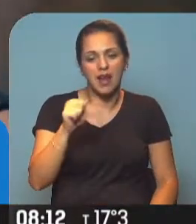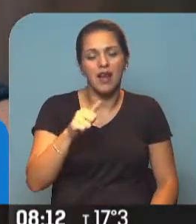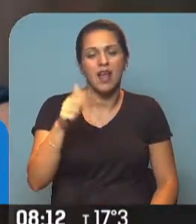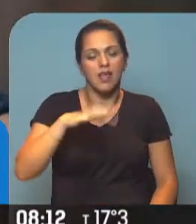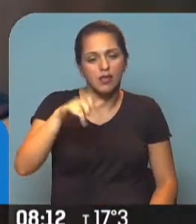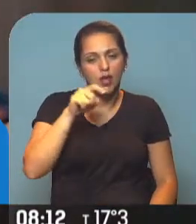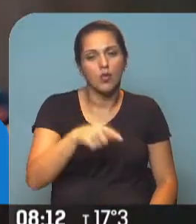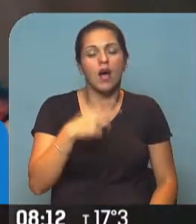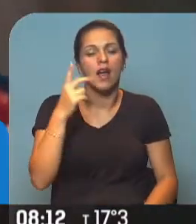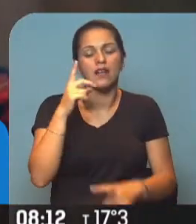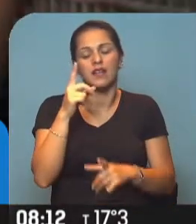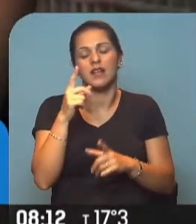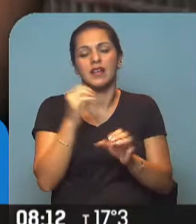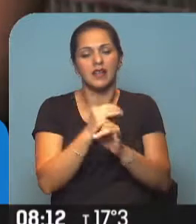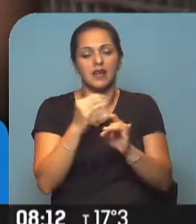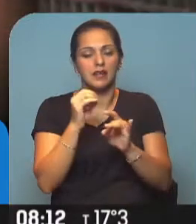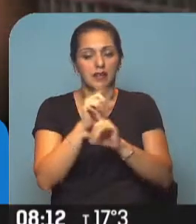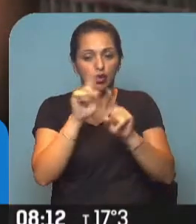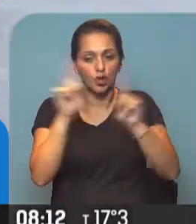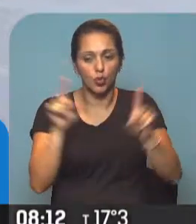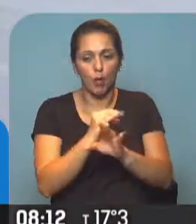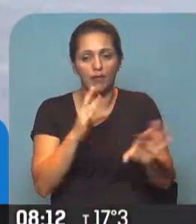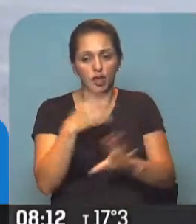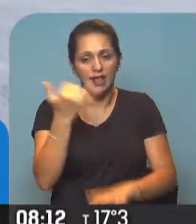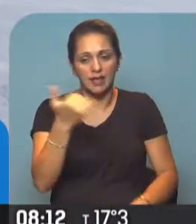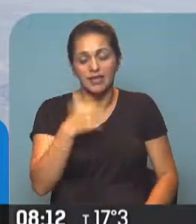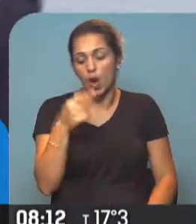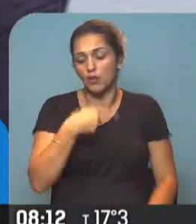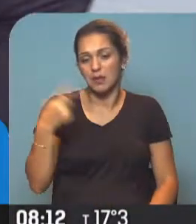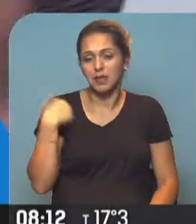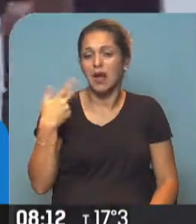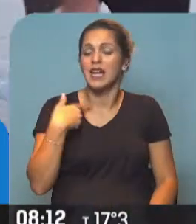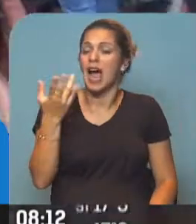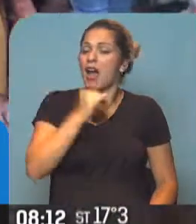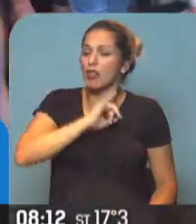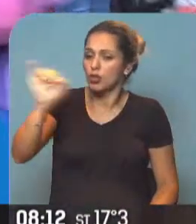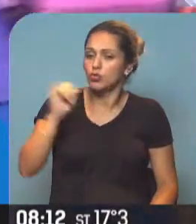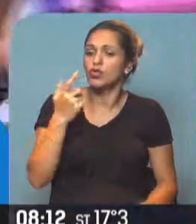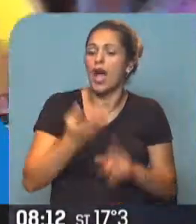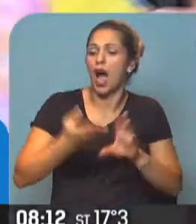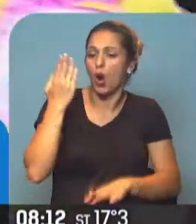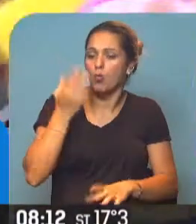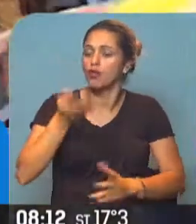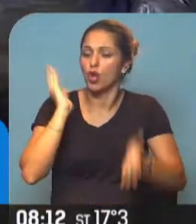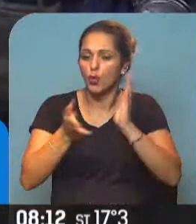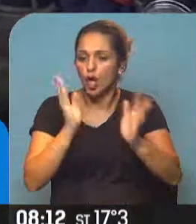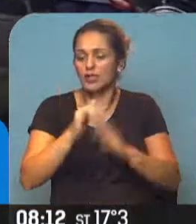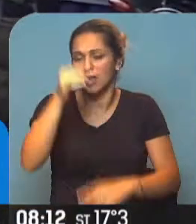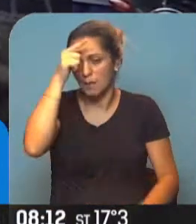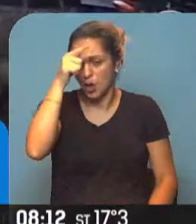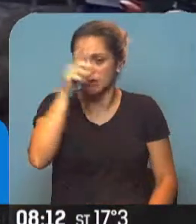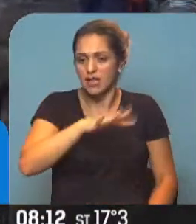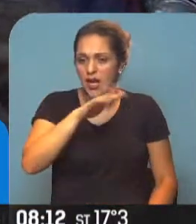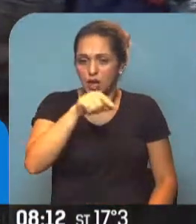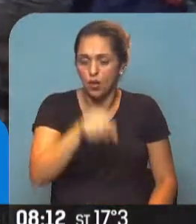en sociología. En las últimas semanas había denunciado un aumento de la violencia policial en las favelas y se había